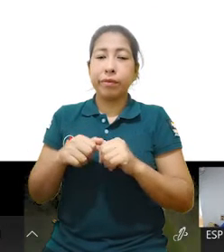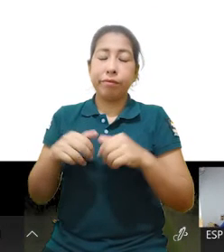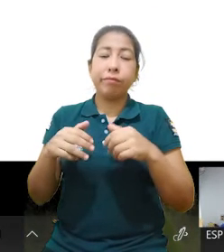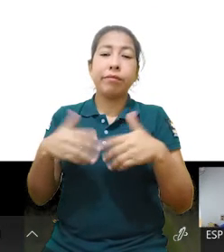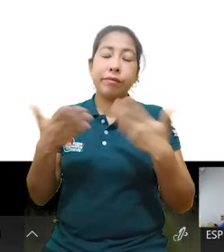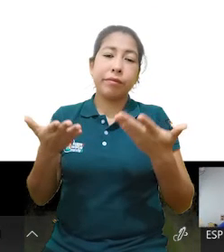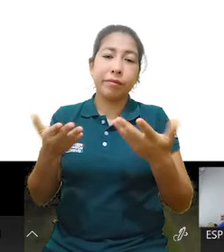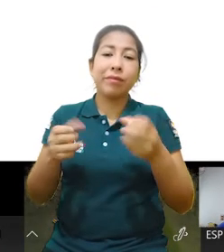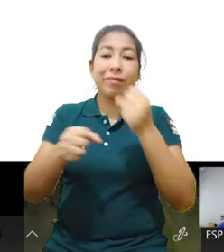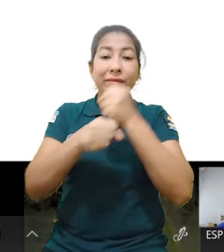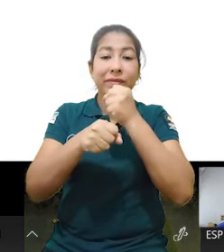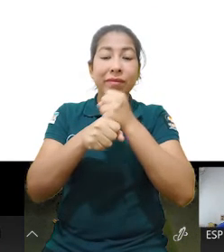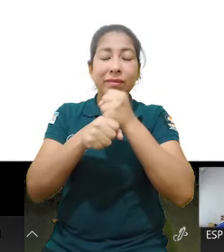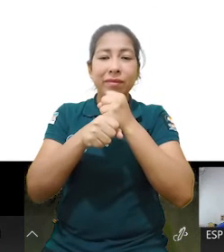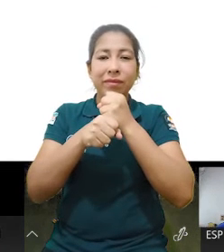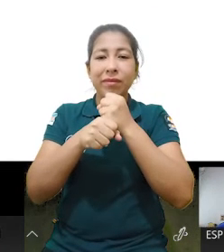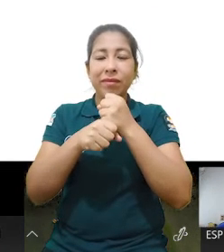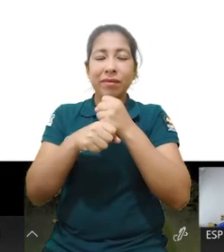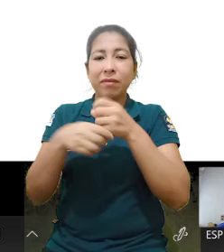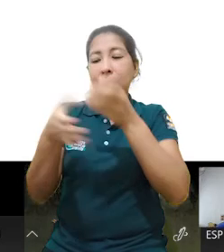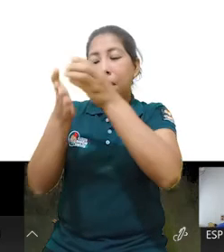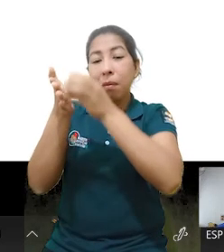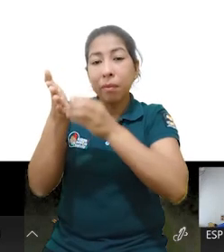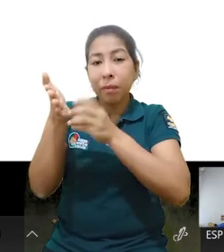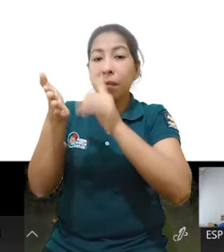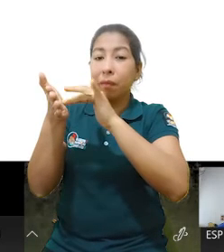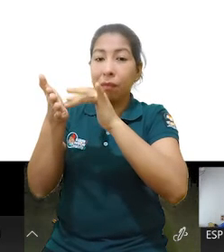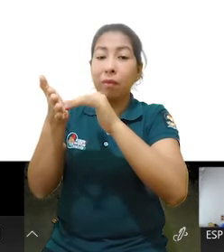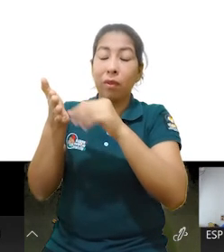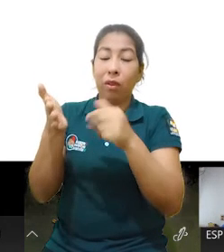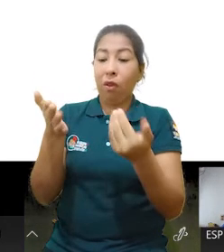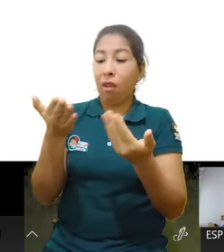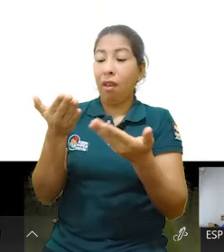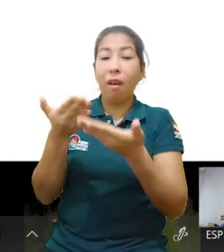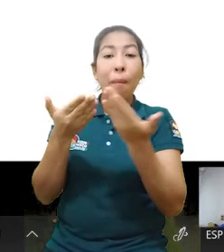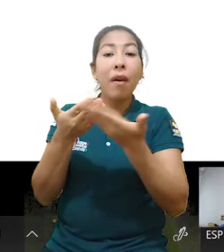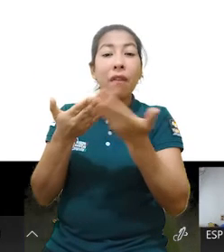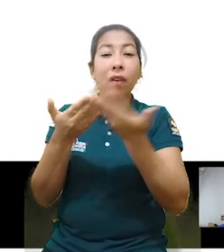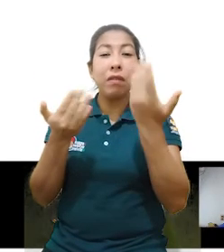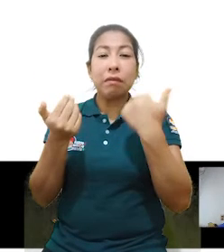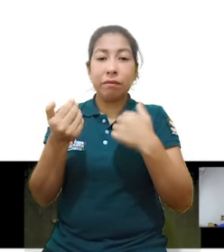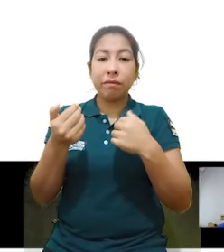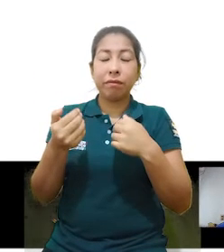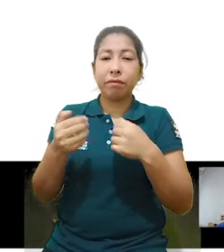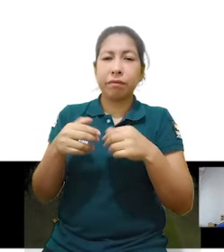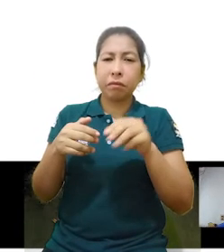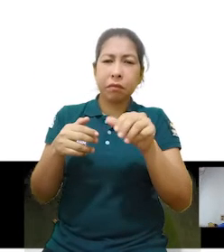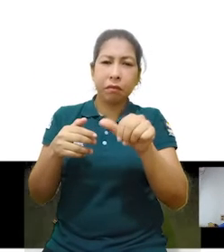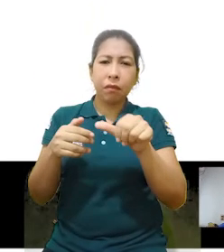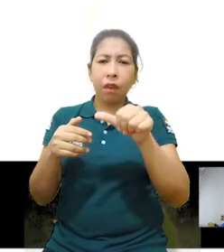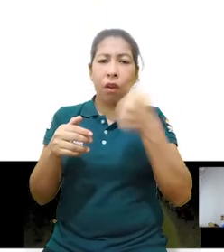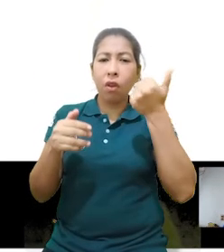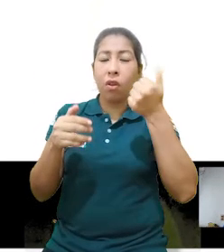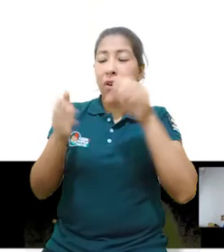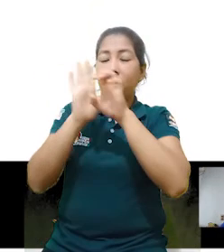decimales. Entonces, de esta forma se calcula con en este nuevo modelo de calculadora, bastante sencillo. Vamos con